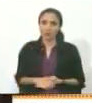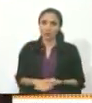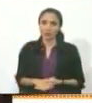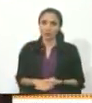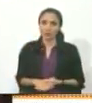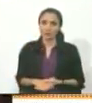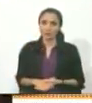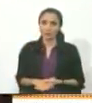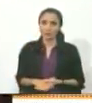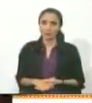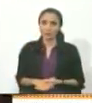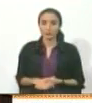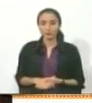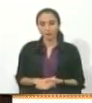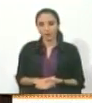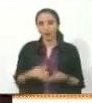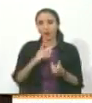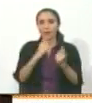Herald.